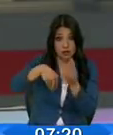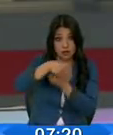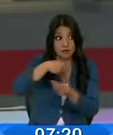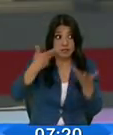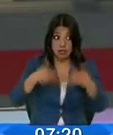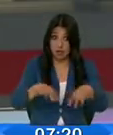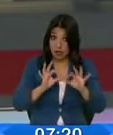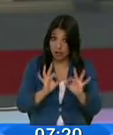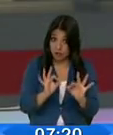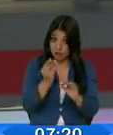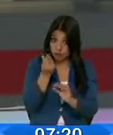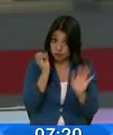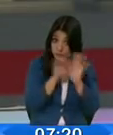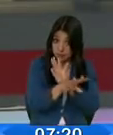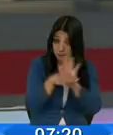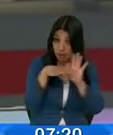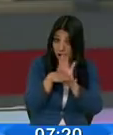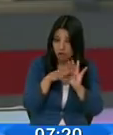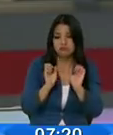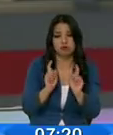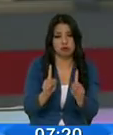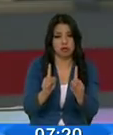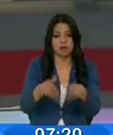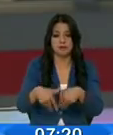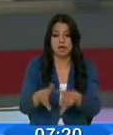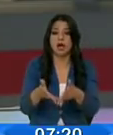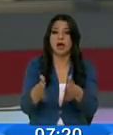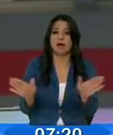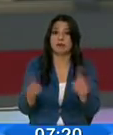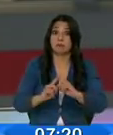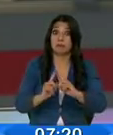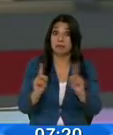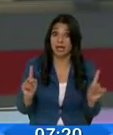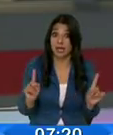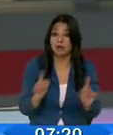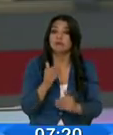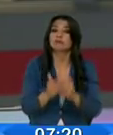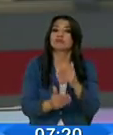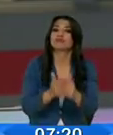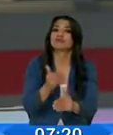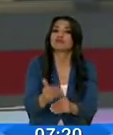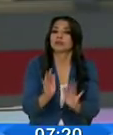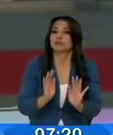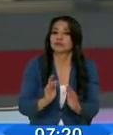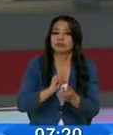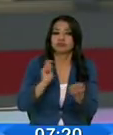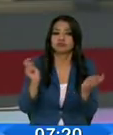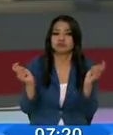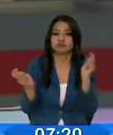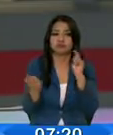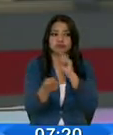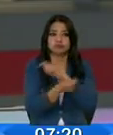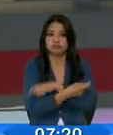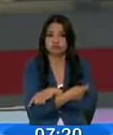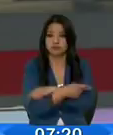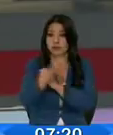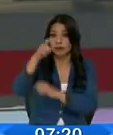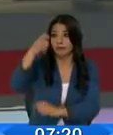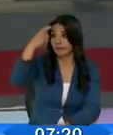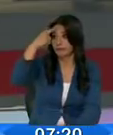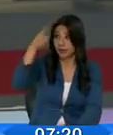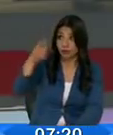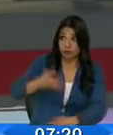del IVA, las vías fueron habilitadas. Sin embargo, advierten que esto es parte de un proceso de transformación y si no se